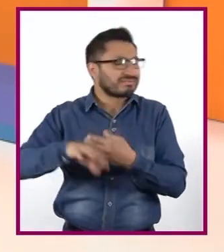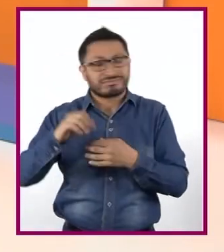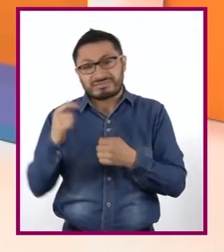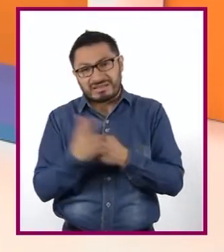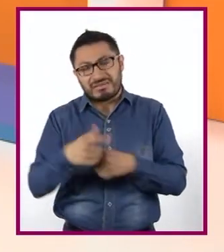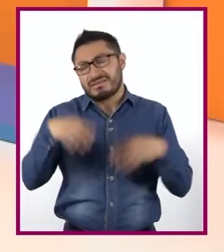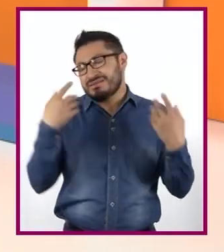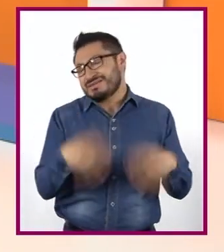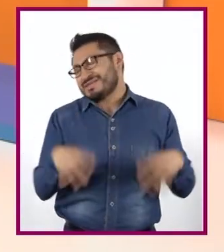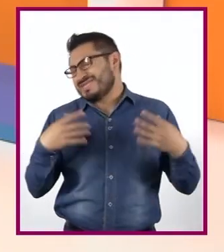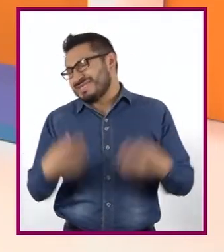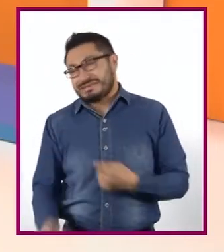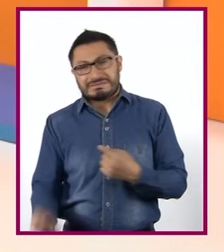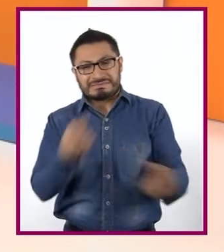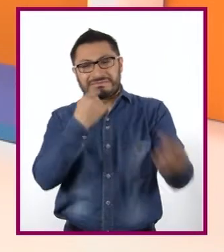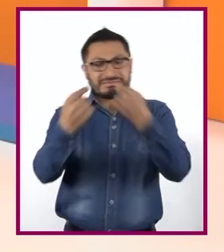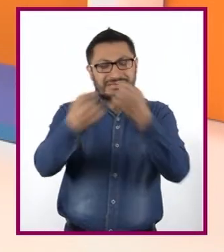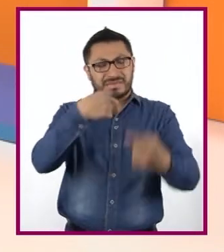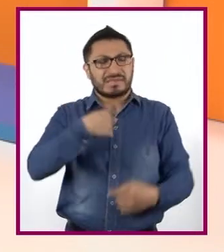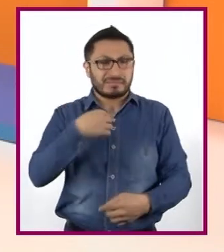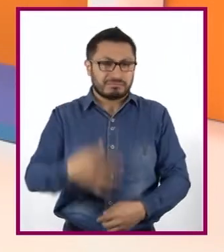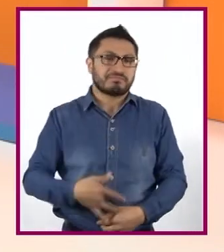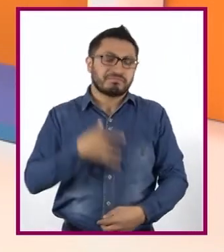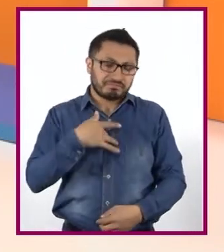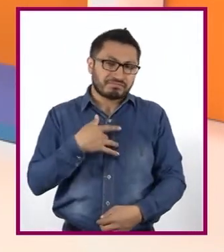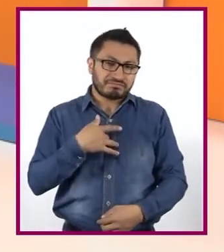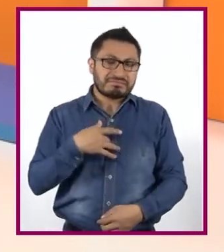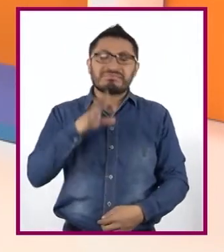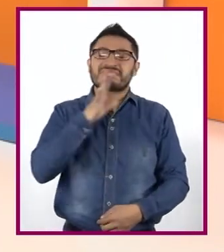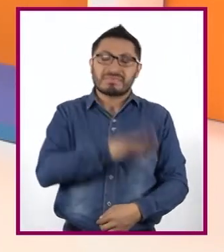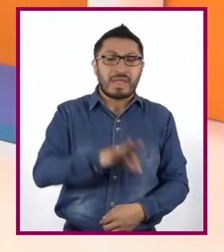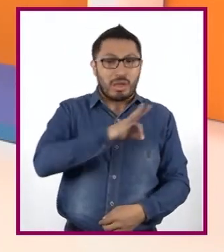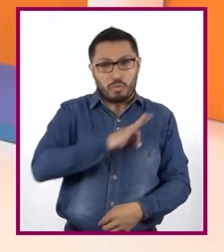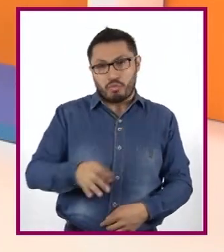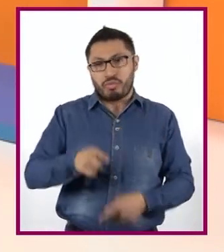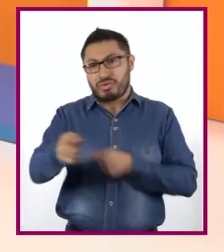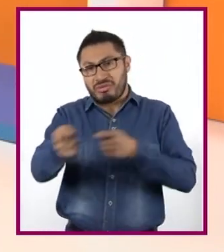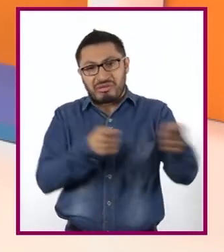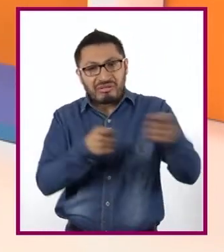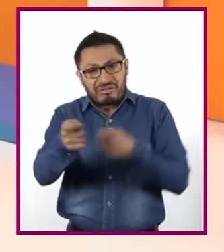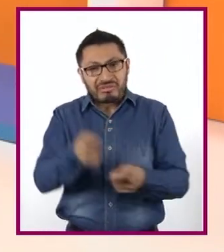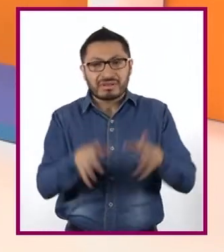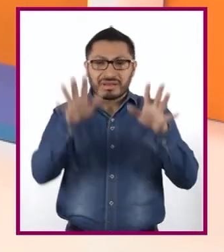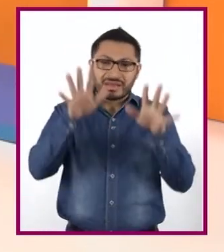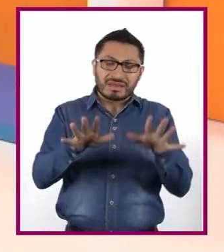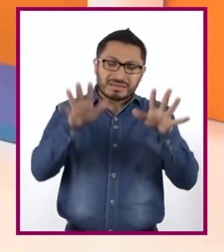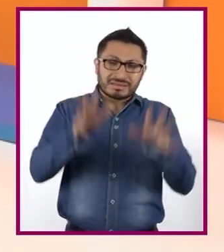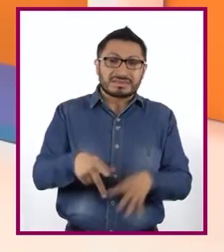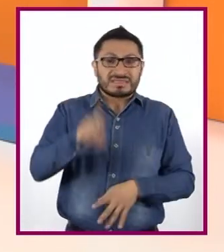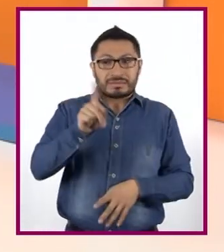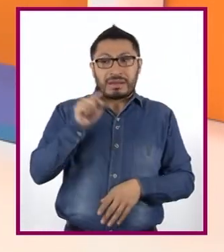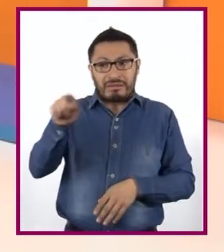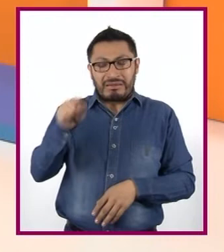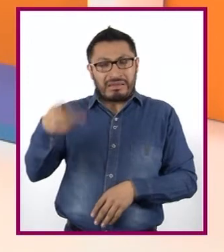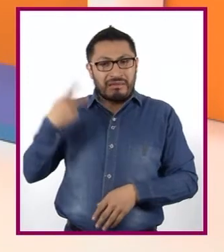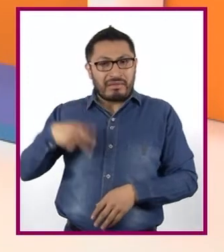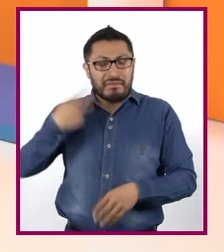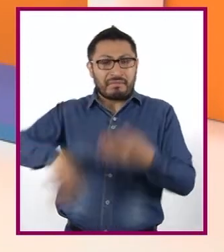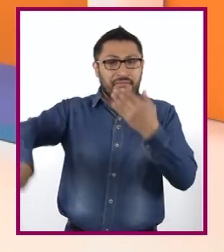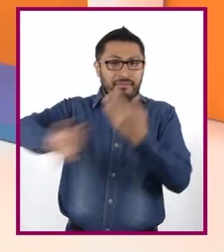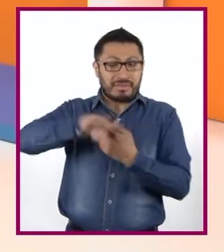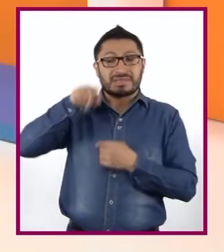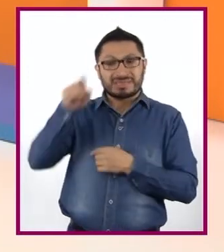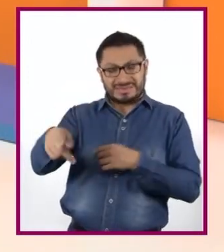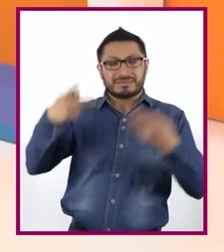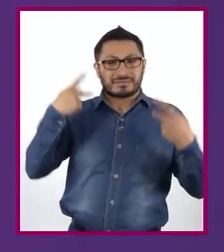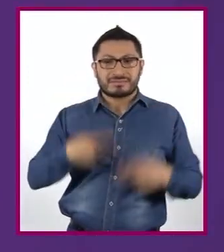alguien me ofende, soy yo quien puede moderar la molestia o tristeza, pero quien ofende o agrede es también responsable de